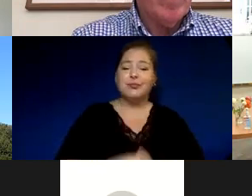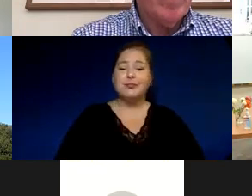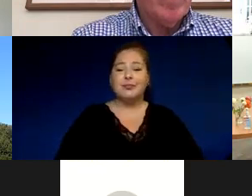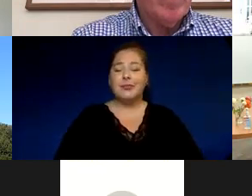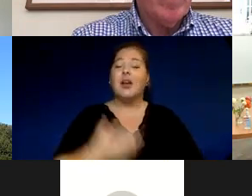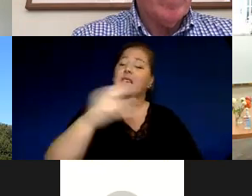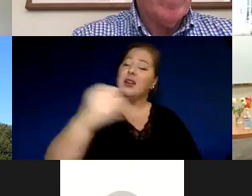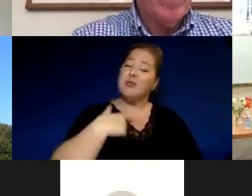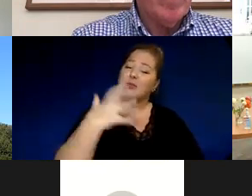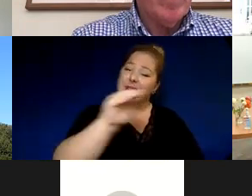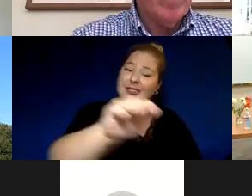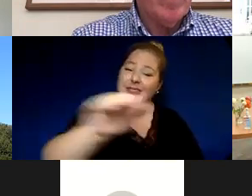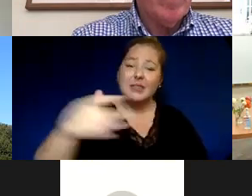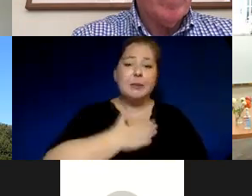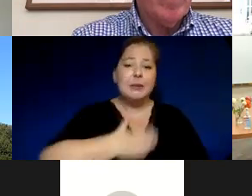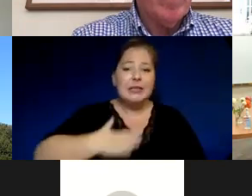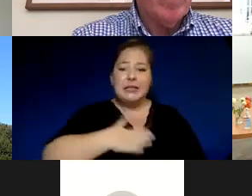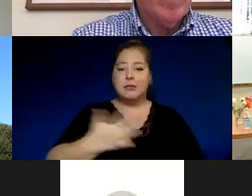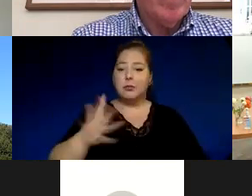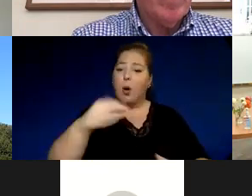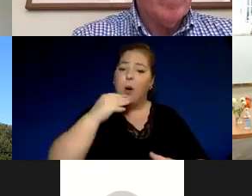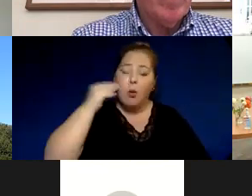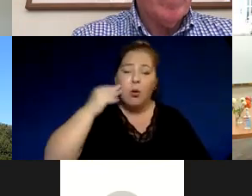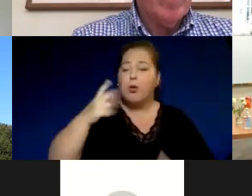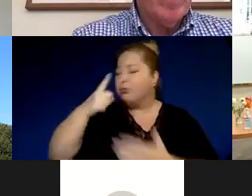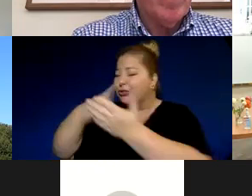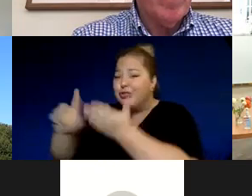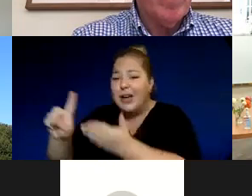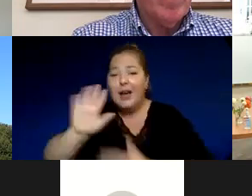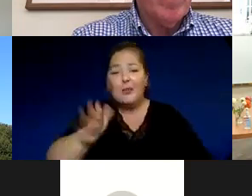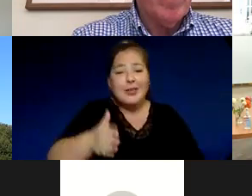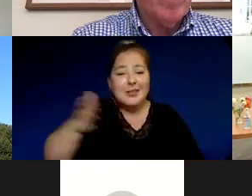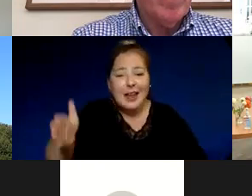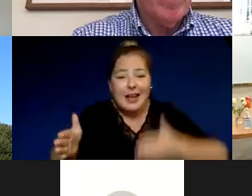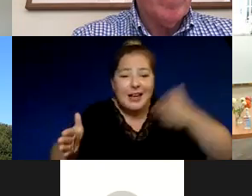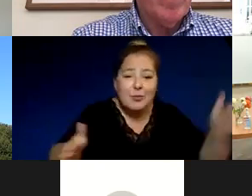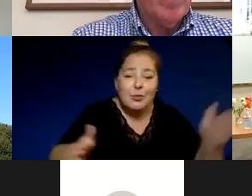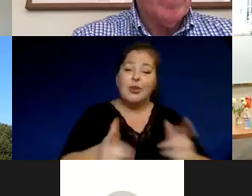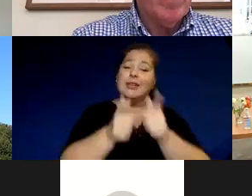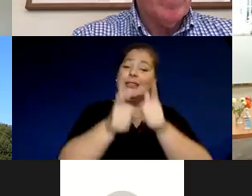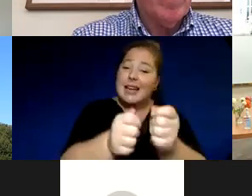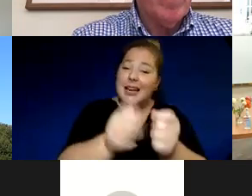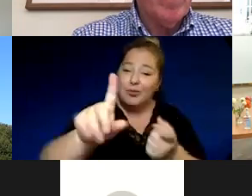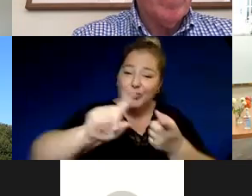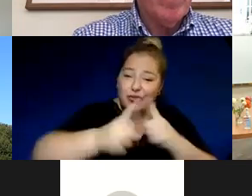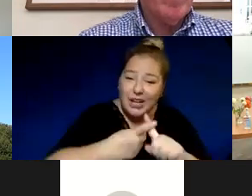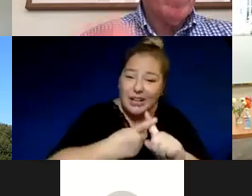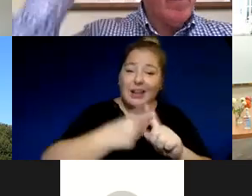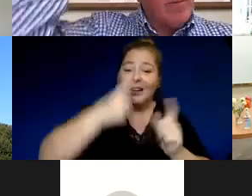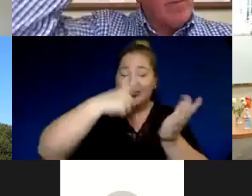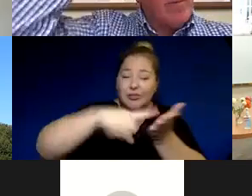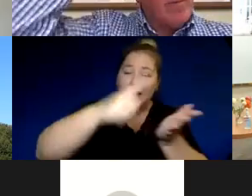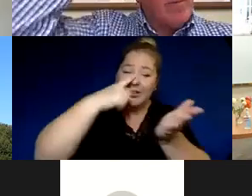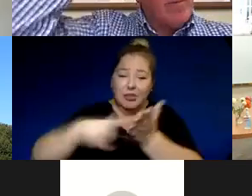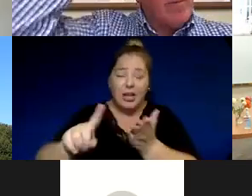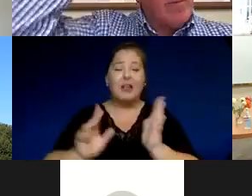nuestros al prójimo. Estuve en una conferencia en New York County y allí el viento había empeorado. Como se han